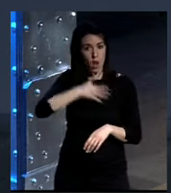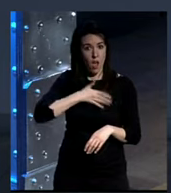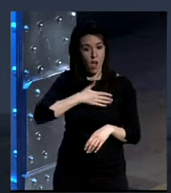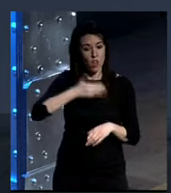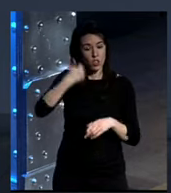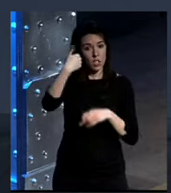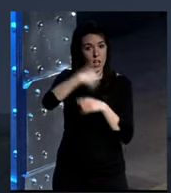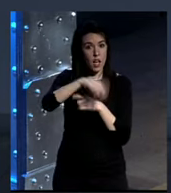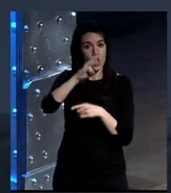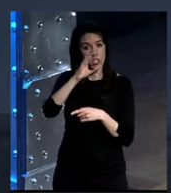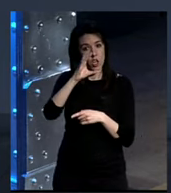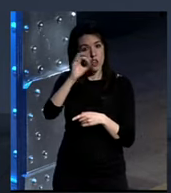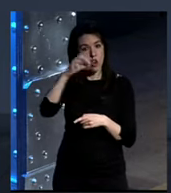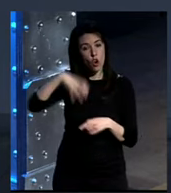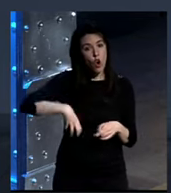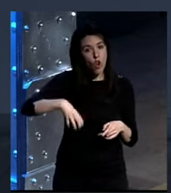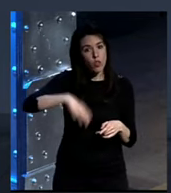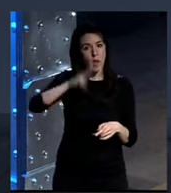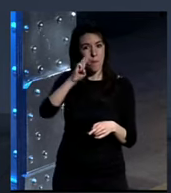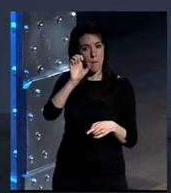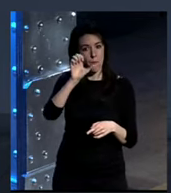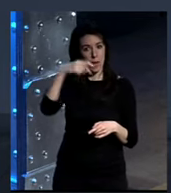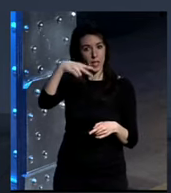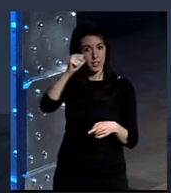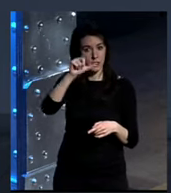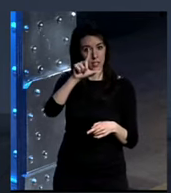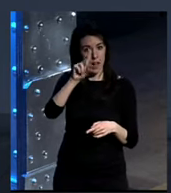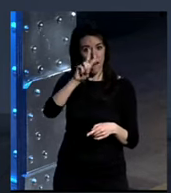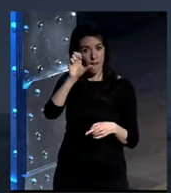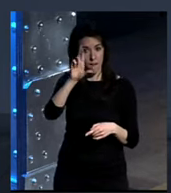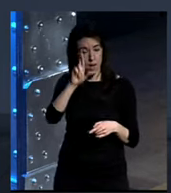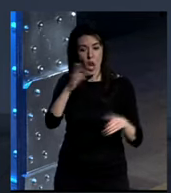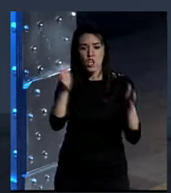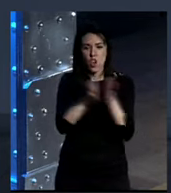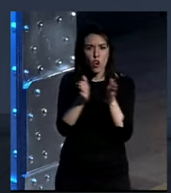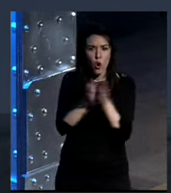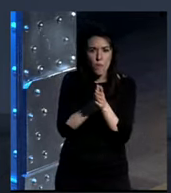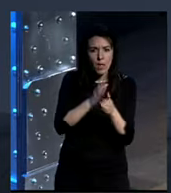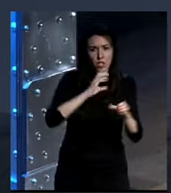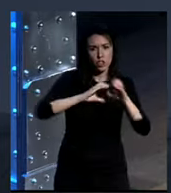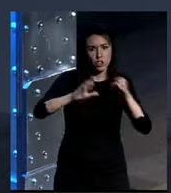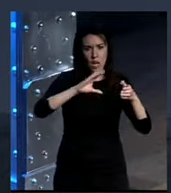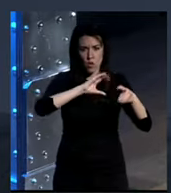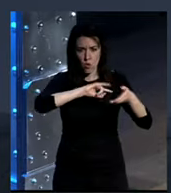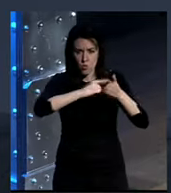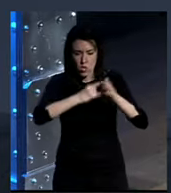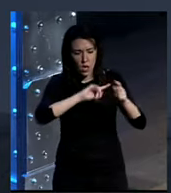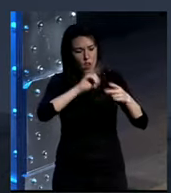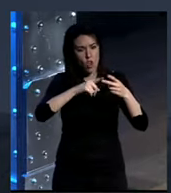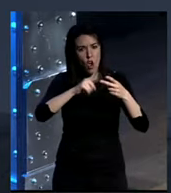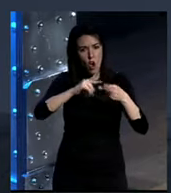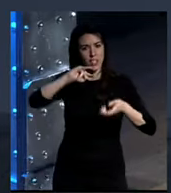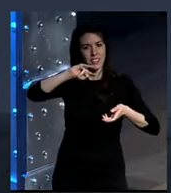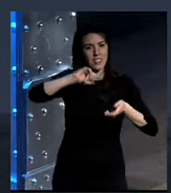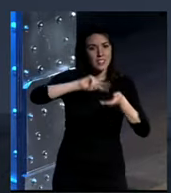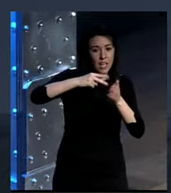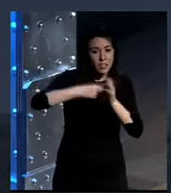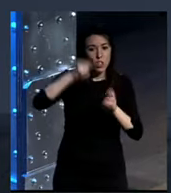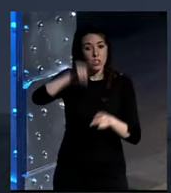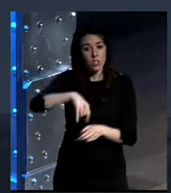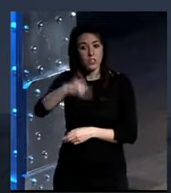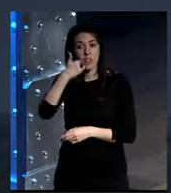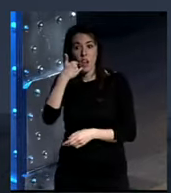Peñalver. Allí tendremos a los compañeros ingenieros de telecomunicación, a los ingenieros técnicos, tendremos a Telefónica, le